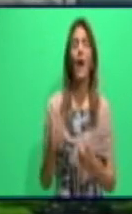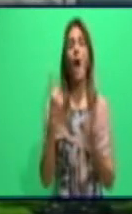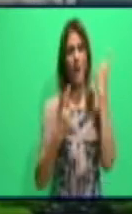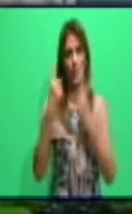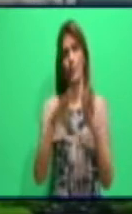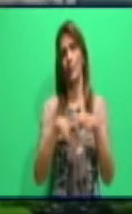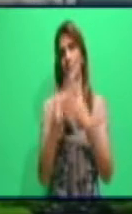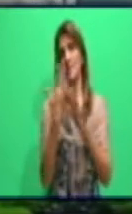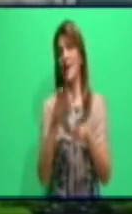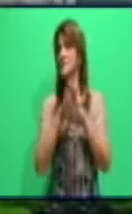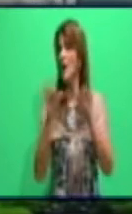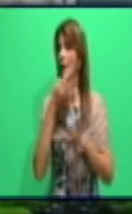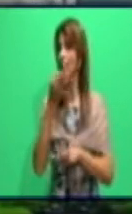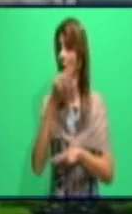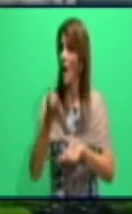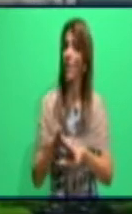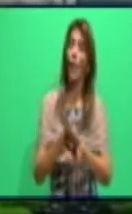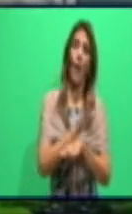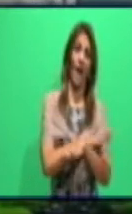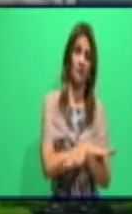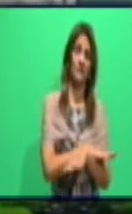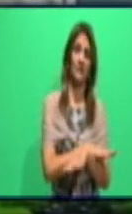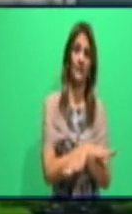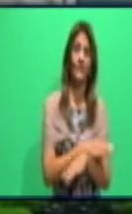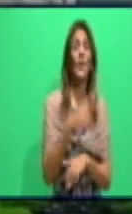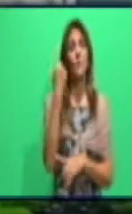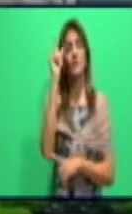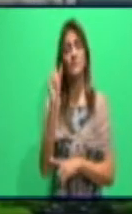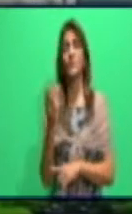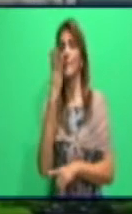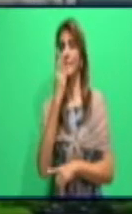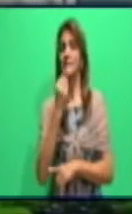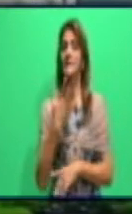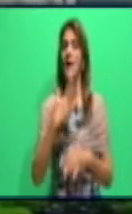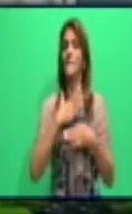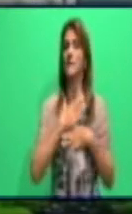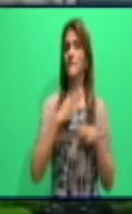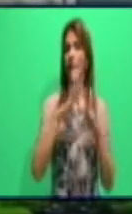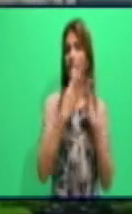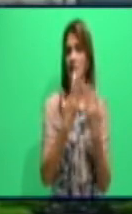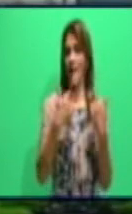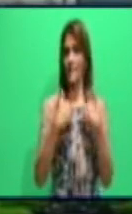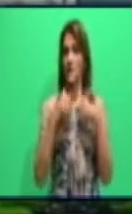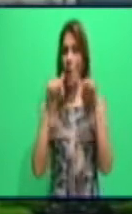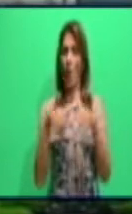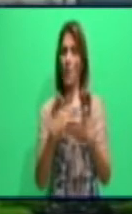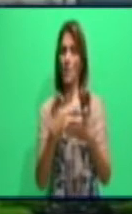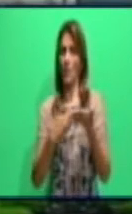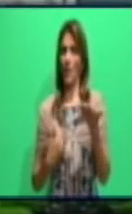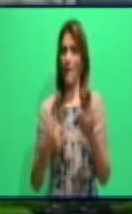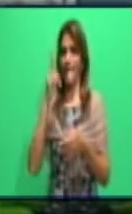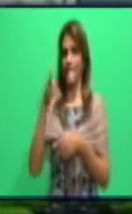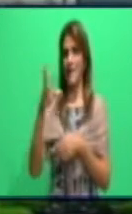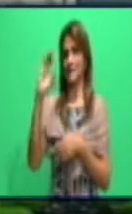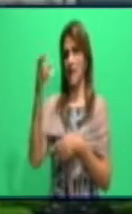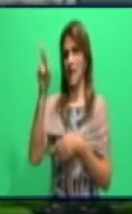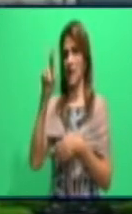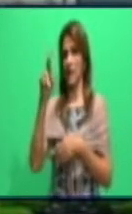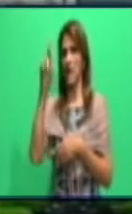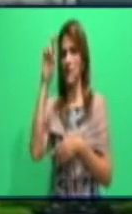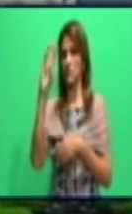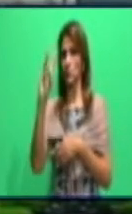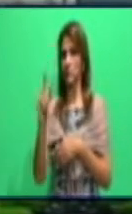mi familia y a mí nos hicieron PCR hoy llega mi resultado, pero no el del resto de la familia.